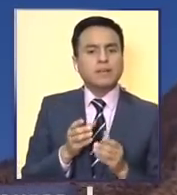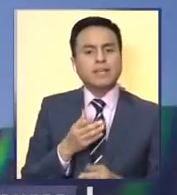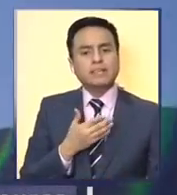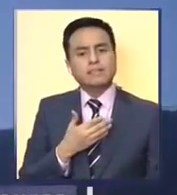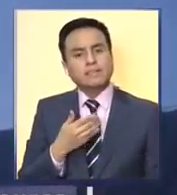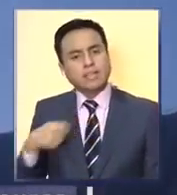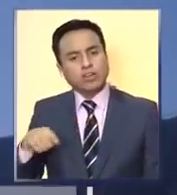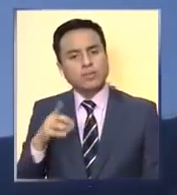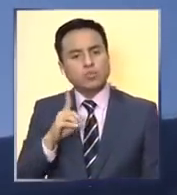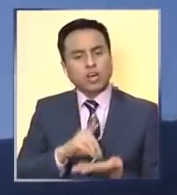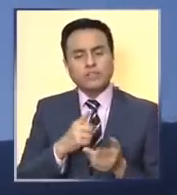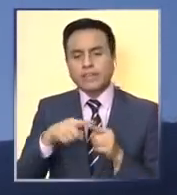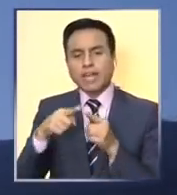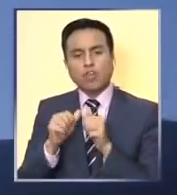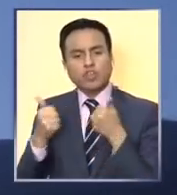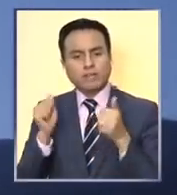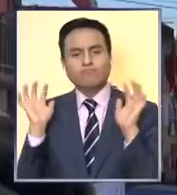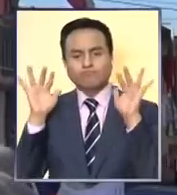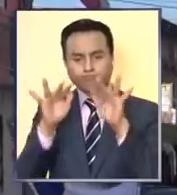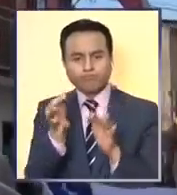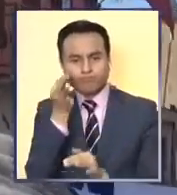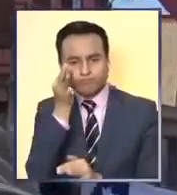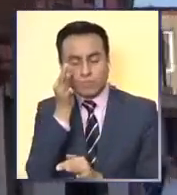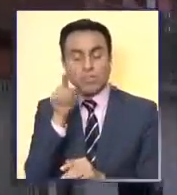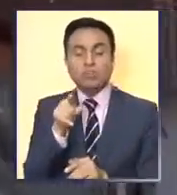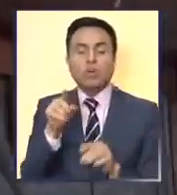otras autoridades. Esto considerando que,